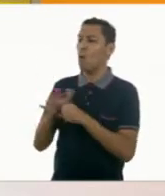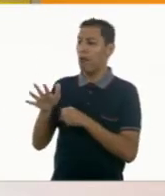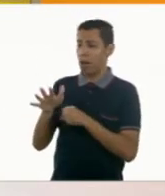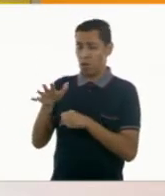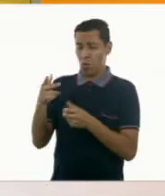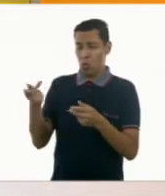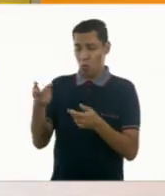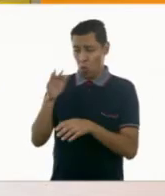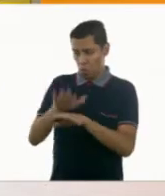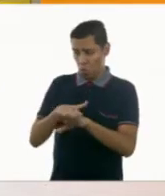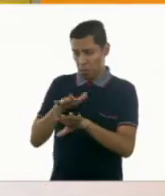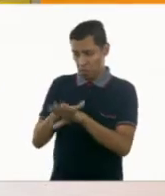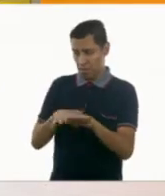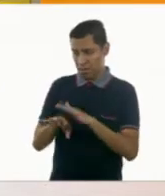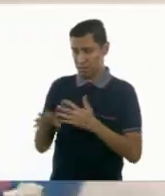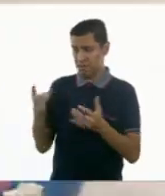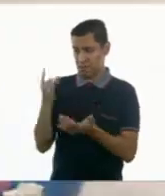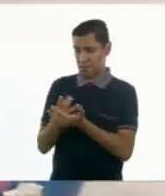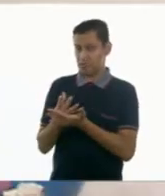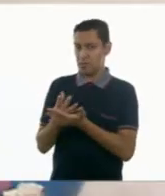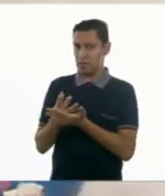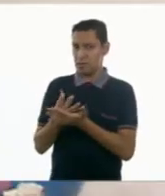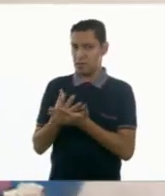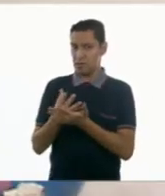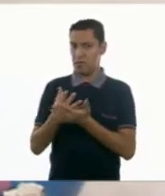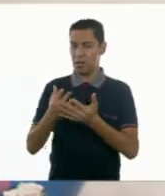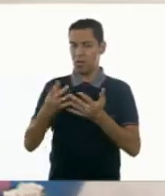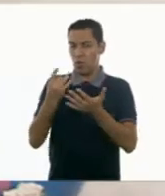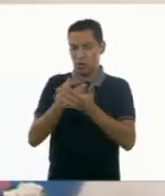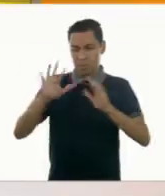los pies. Solo, no con las manos.